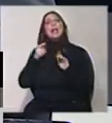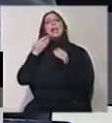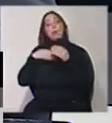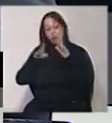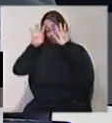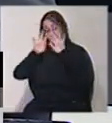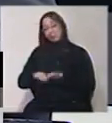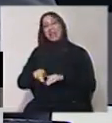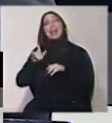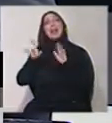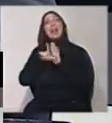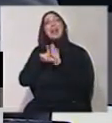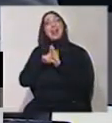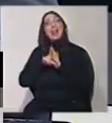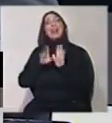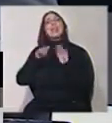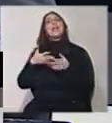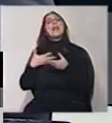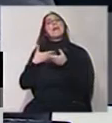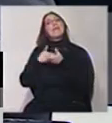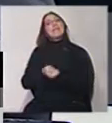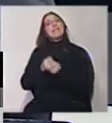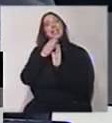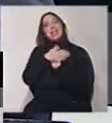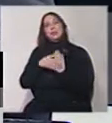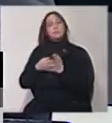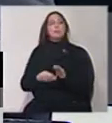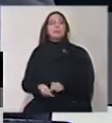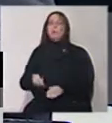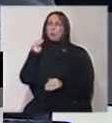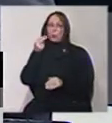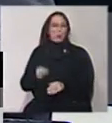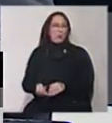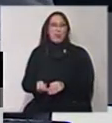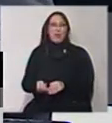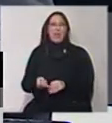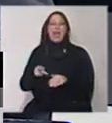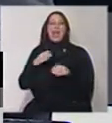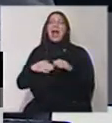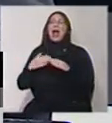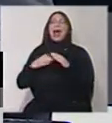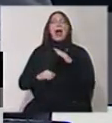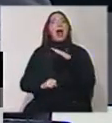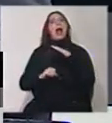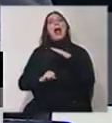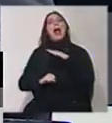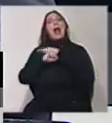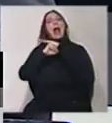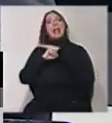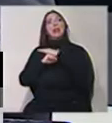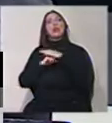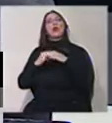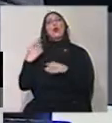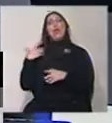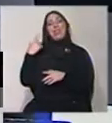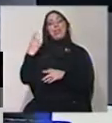ley marco de defensa nacional. Nunca, en ningún momento, ninguno de los altos jefes militares y de los mandos medios militares